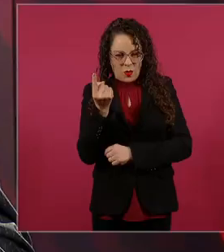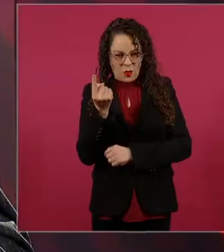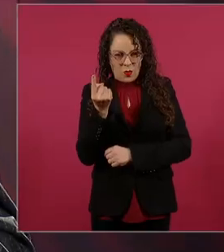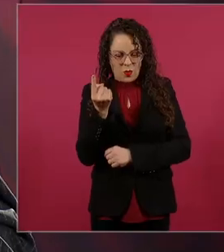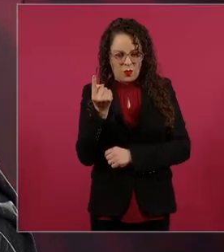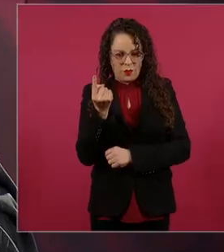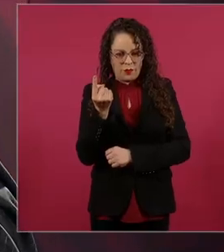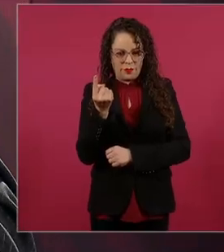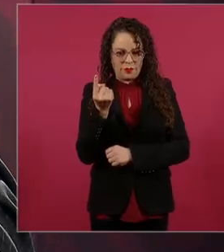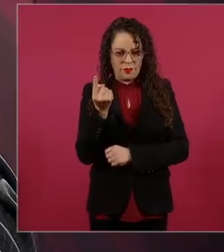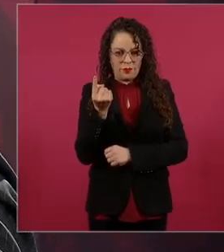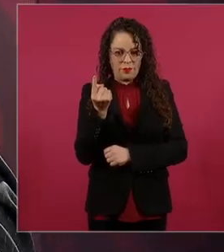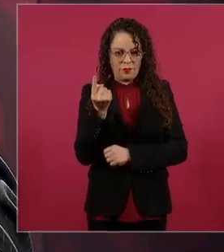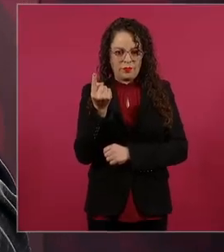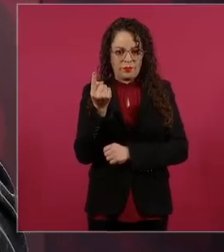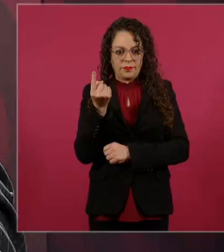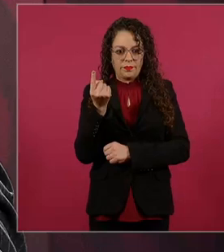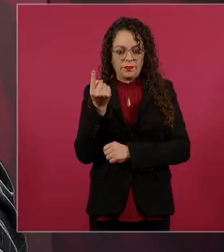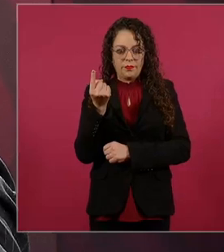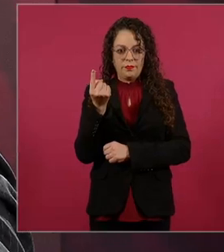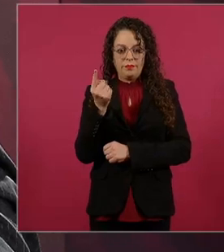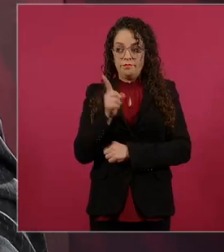no le quitamos el Congreso